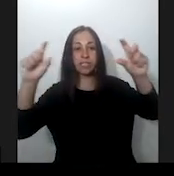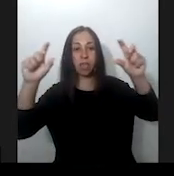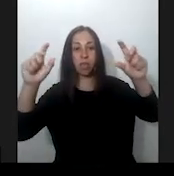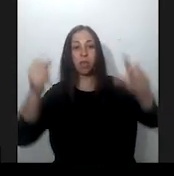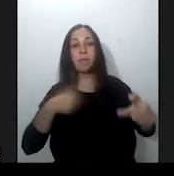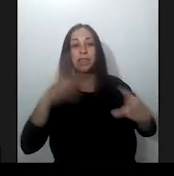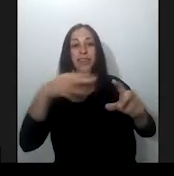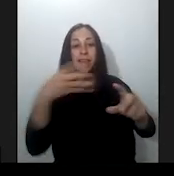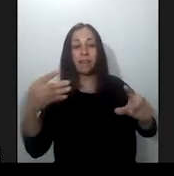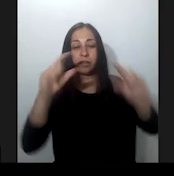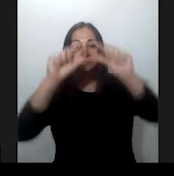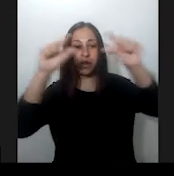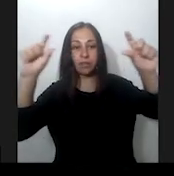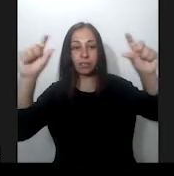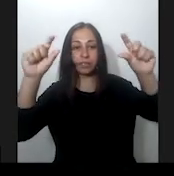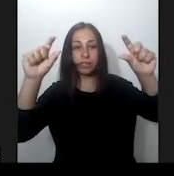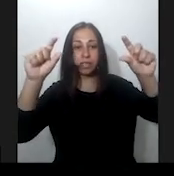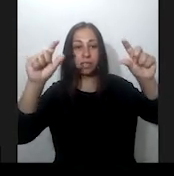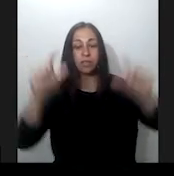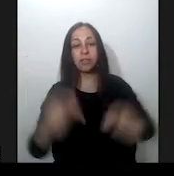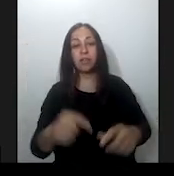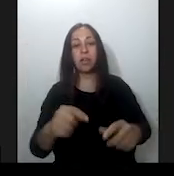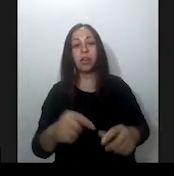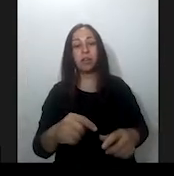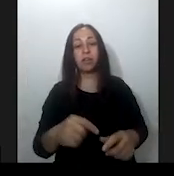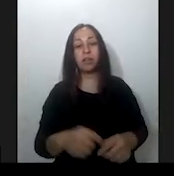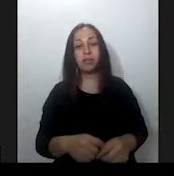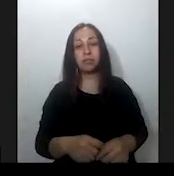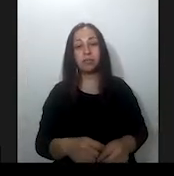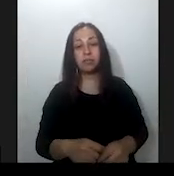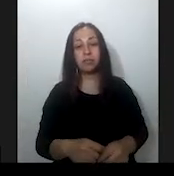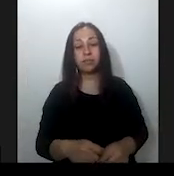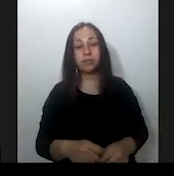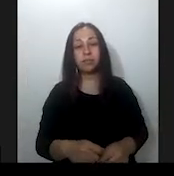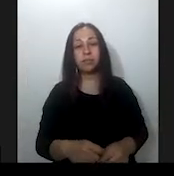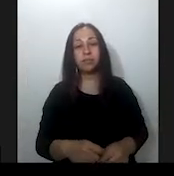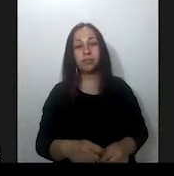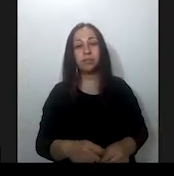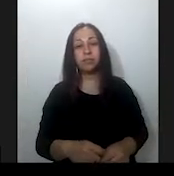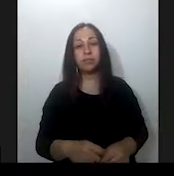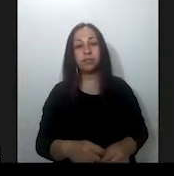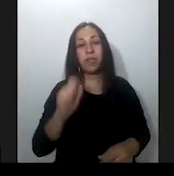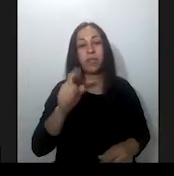ponerle encabezado a mi tabla. El encabezado va a ser el ID